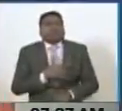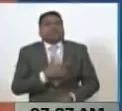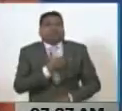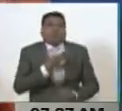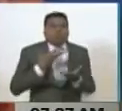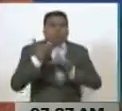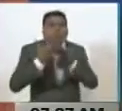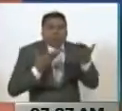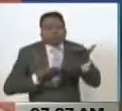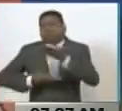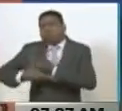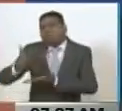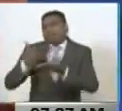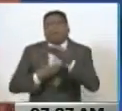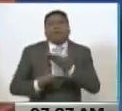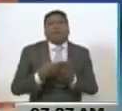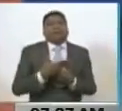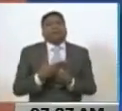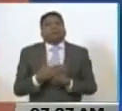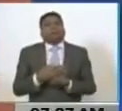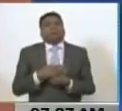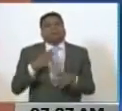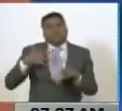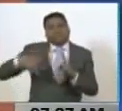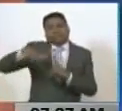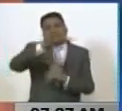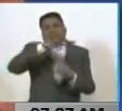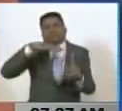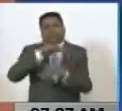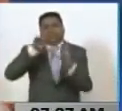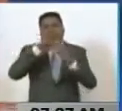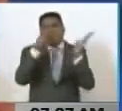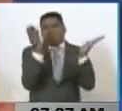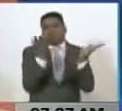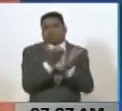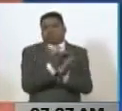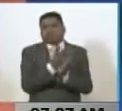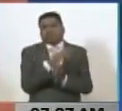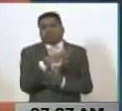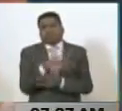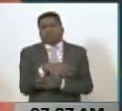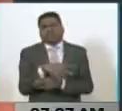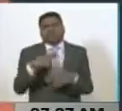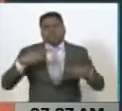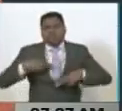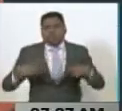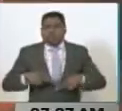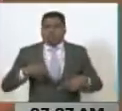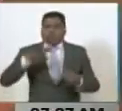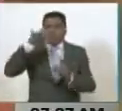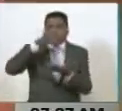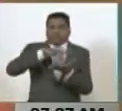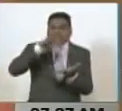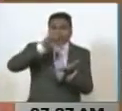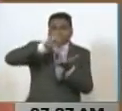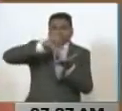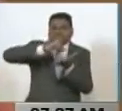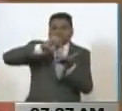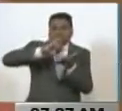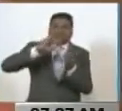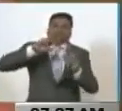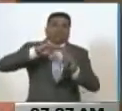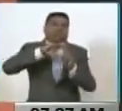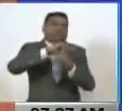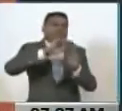relacionamos con el resto del mundo, que no, el ser humano no es el centro de este mundo, y que tenemos que ser armónicos en